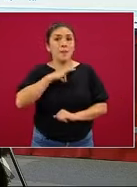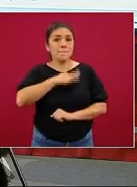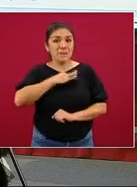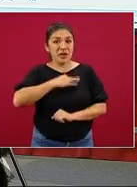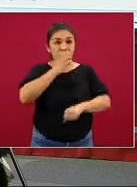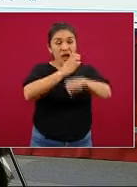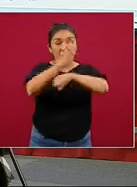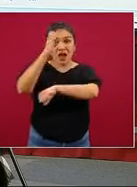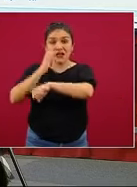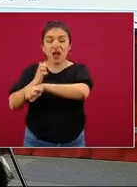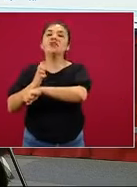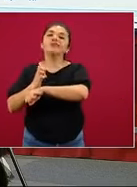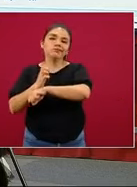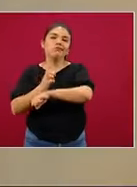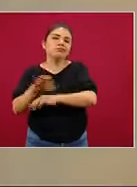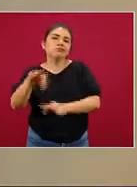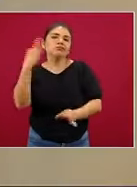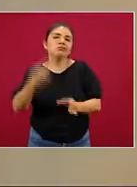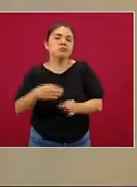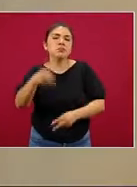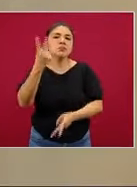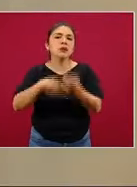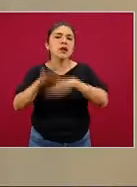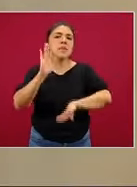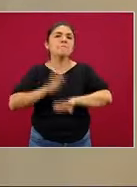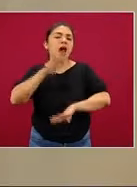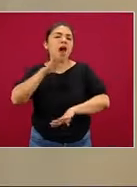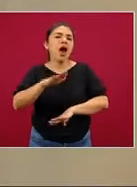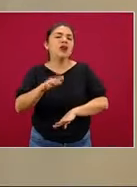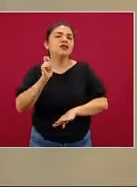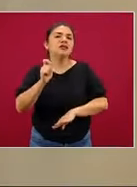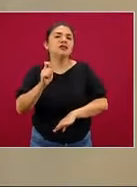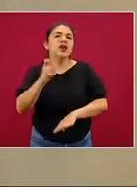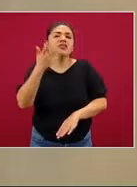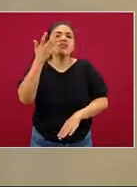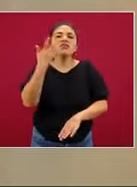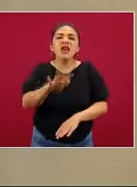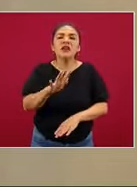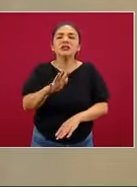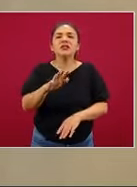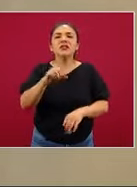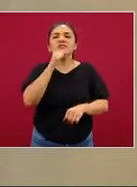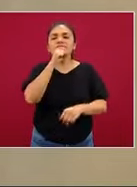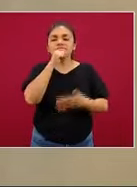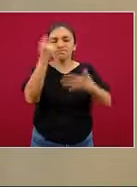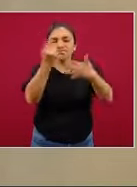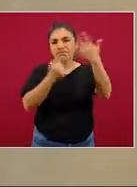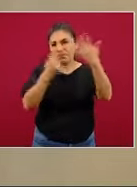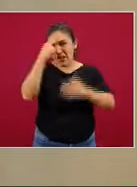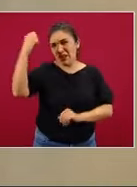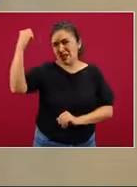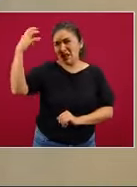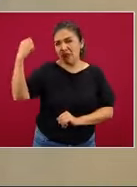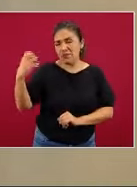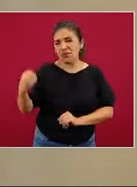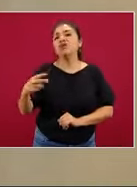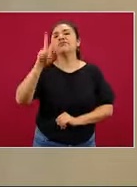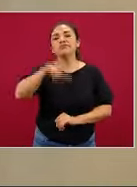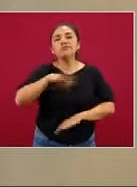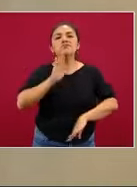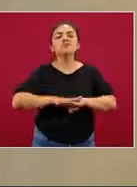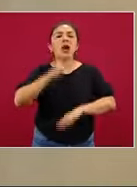los estados, hay un incremento, se va a ver reflejado en los 10 indicadores del semáforo, y hay un